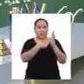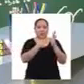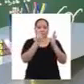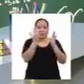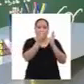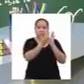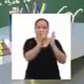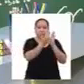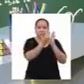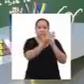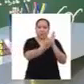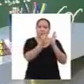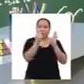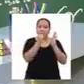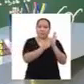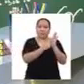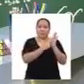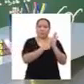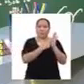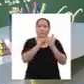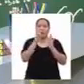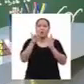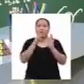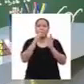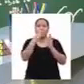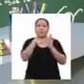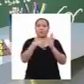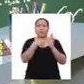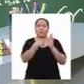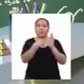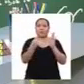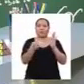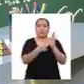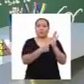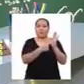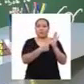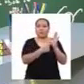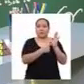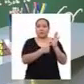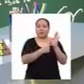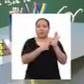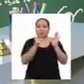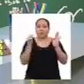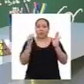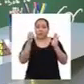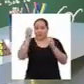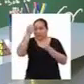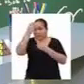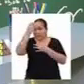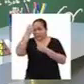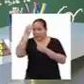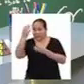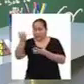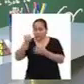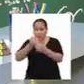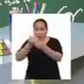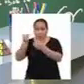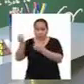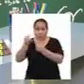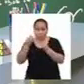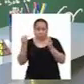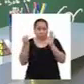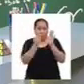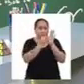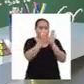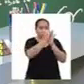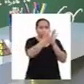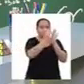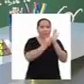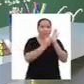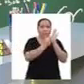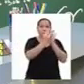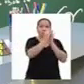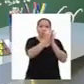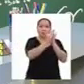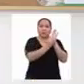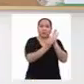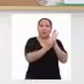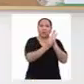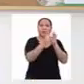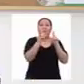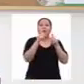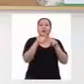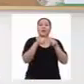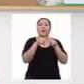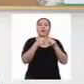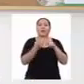esa información, usamos una tabla de frecuencias, donde los datos estadísticos aparecen distribuidos según su